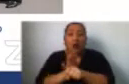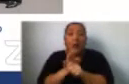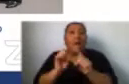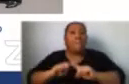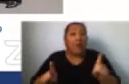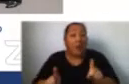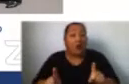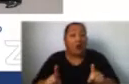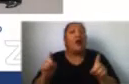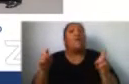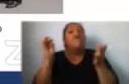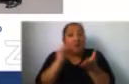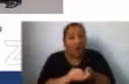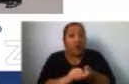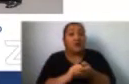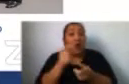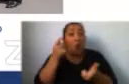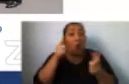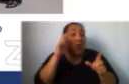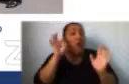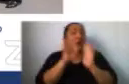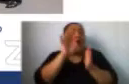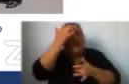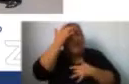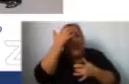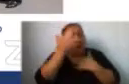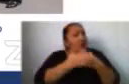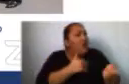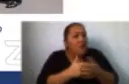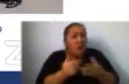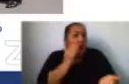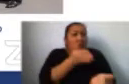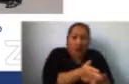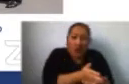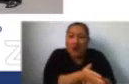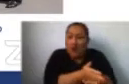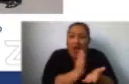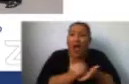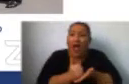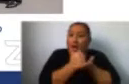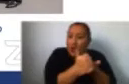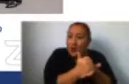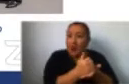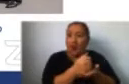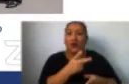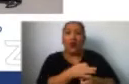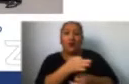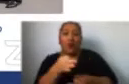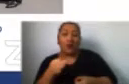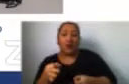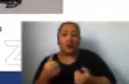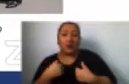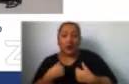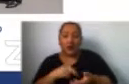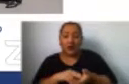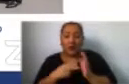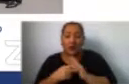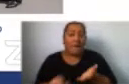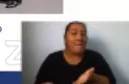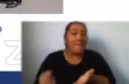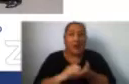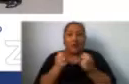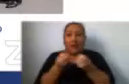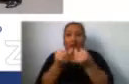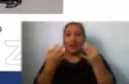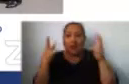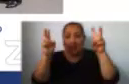no COVID. Hubieron 2 factores determinantes en las 2 provincias que tuvieron y tienen mayor cantidad de